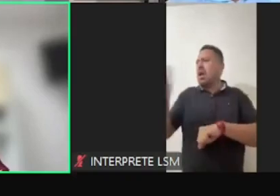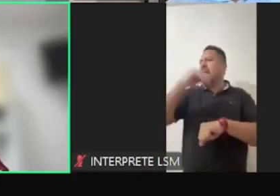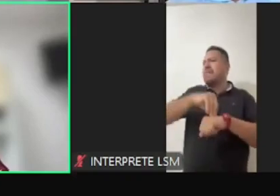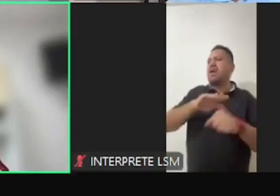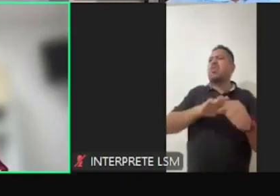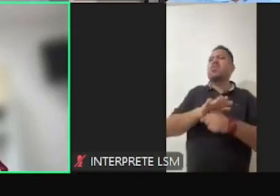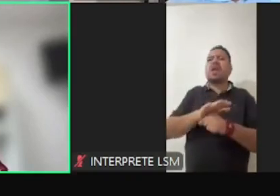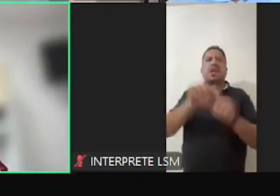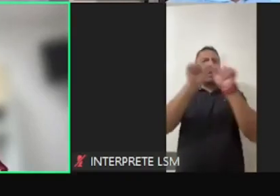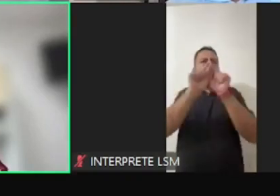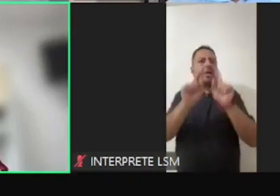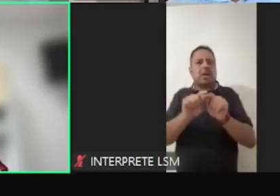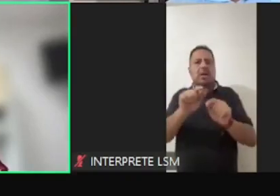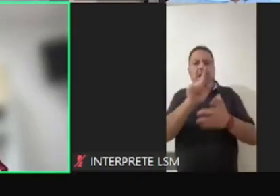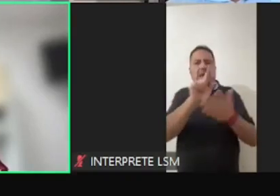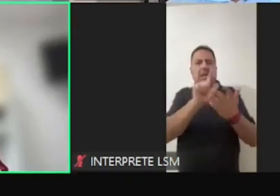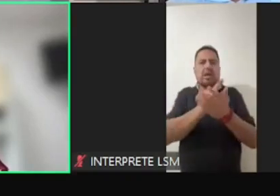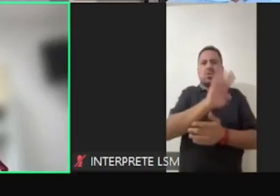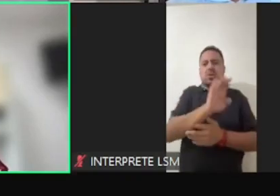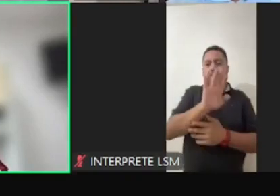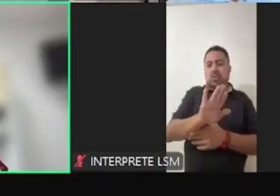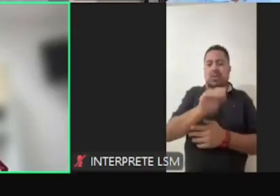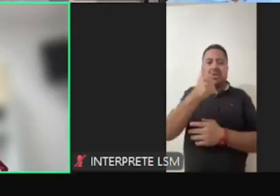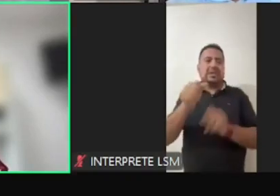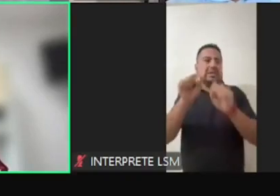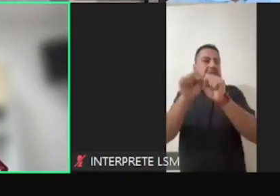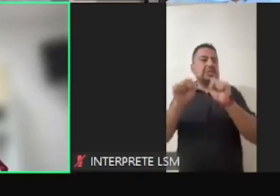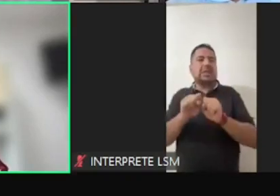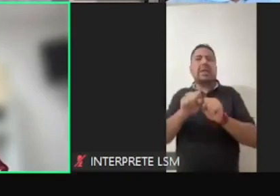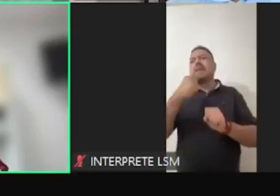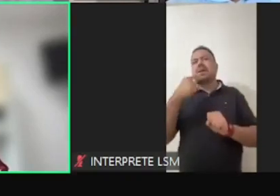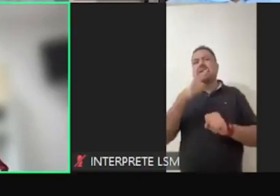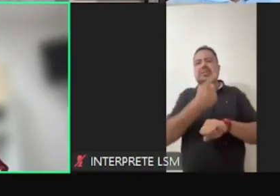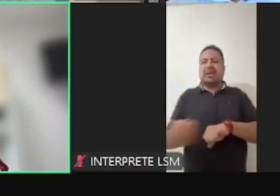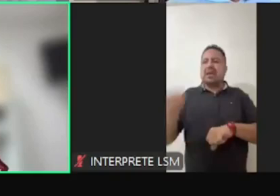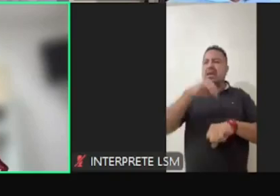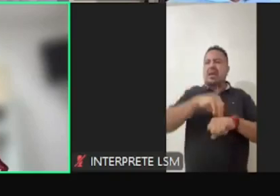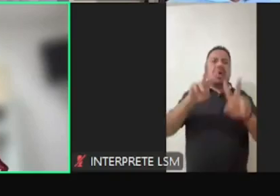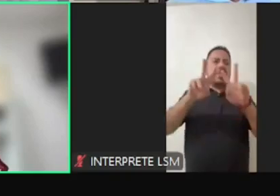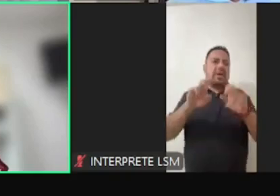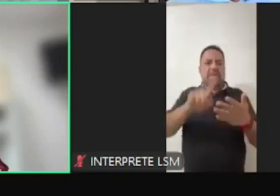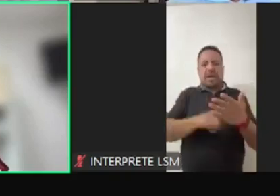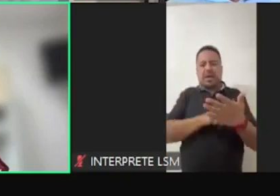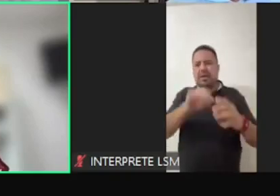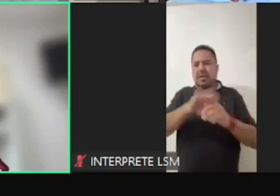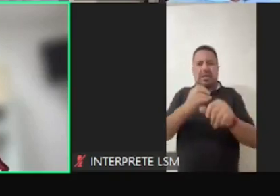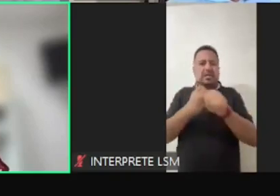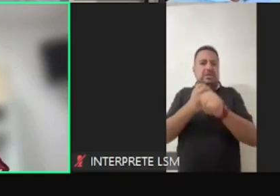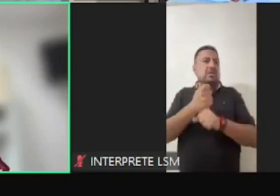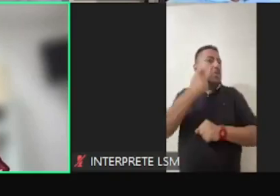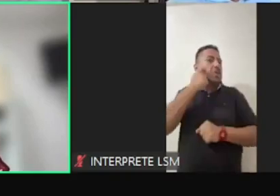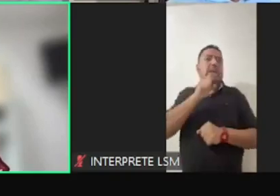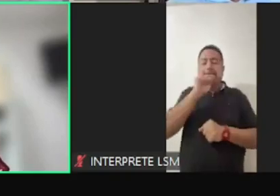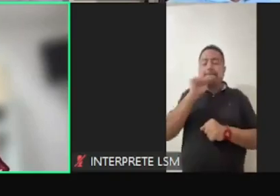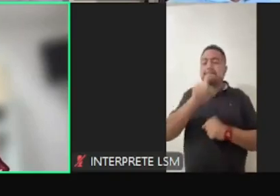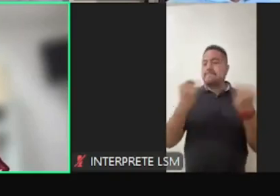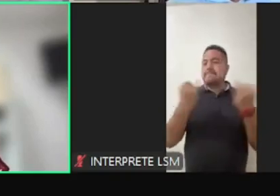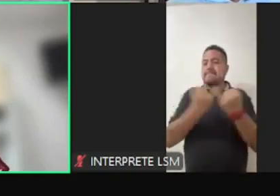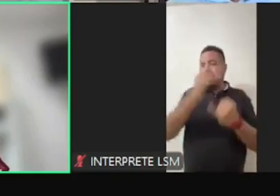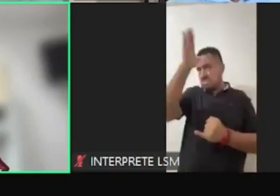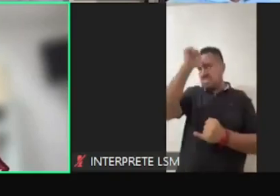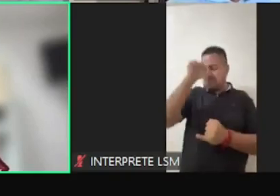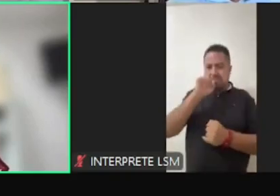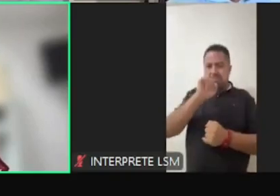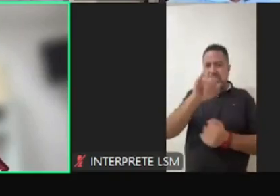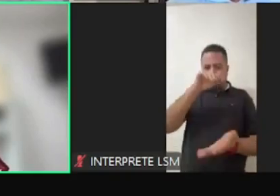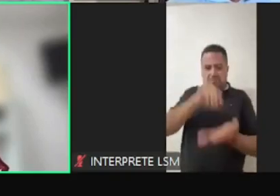a la ley número 456 del sistema de medios de impugnación en materia electoral del Estado mismo que ratificaron ante